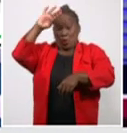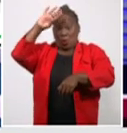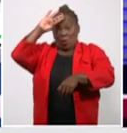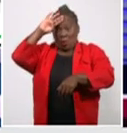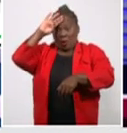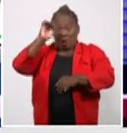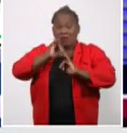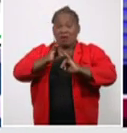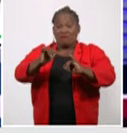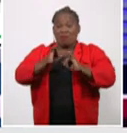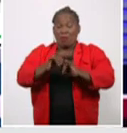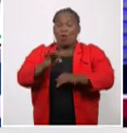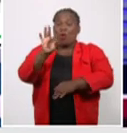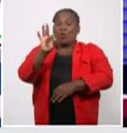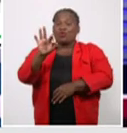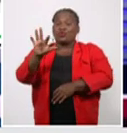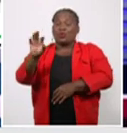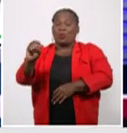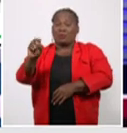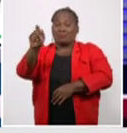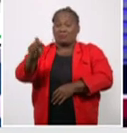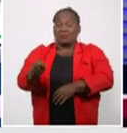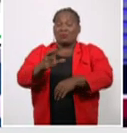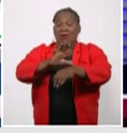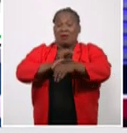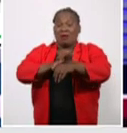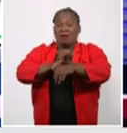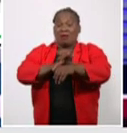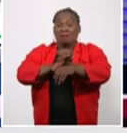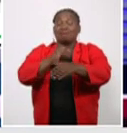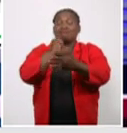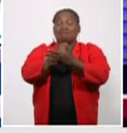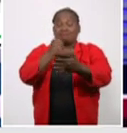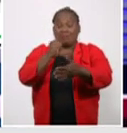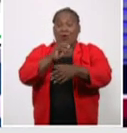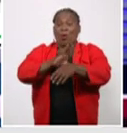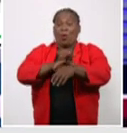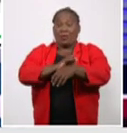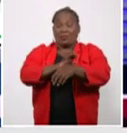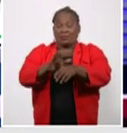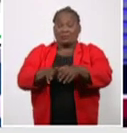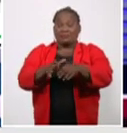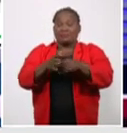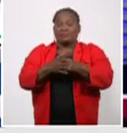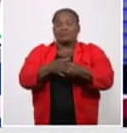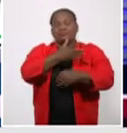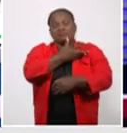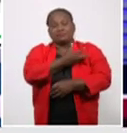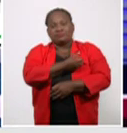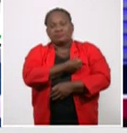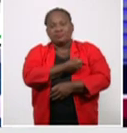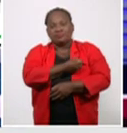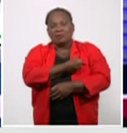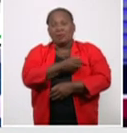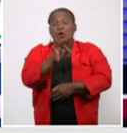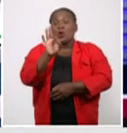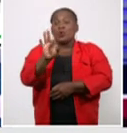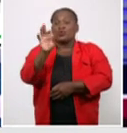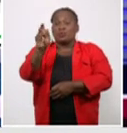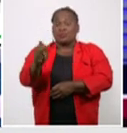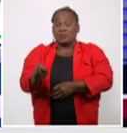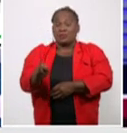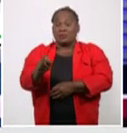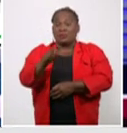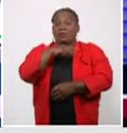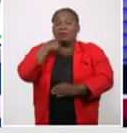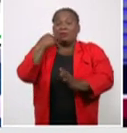ayer 850 nuevos pacientes diagnosticados con la COVID-19. Lamentablemente, 8 cubanos perdieron la vida